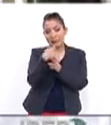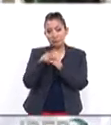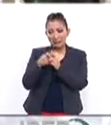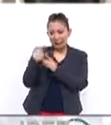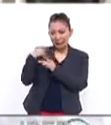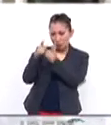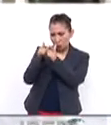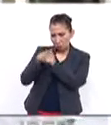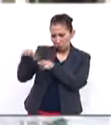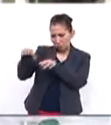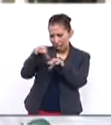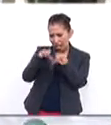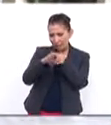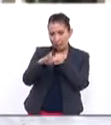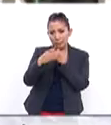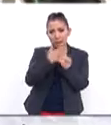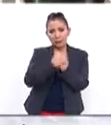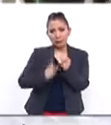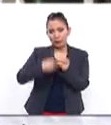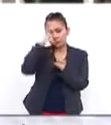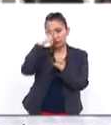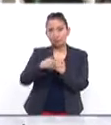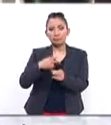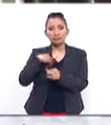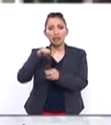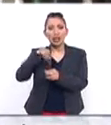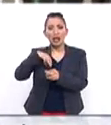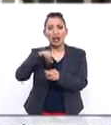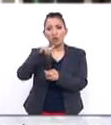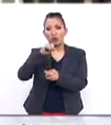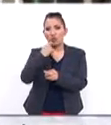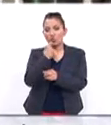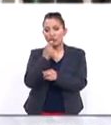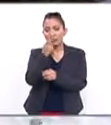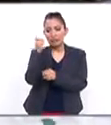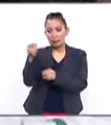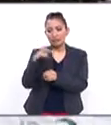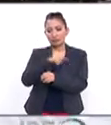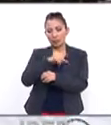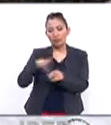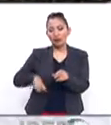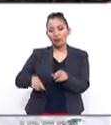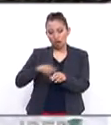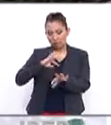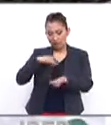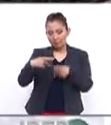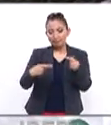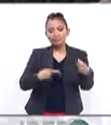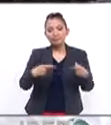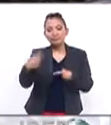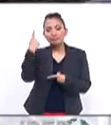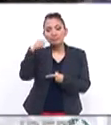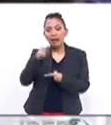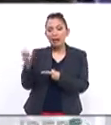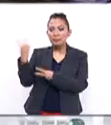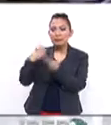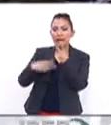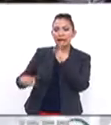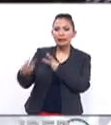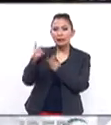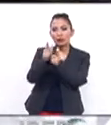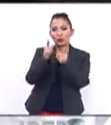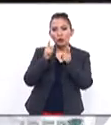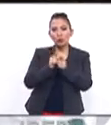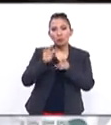surgimiento de estas caravanas migrantes, el presidente de México, Andrés Manuel López Obrador, aseguró que su gobierno ya está tomando medidas para enfrentar el